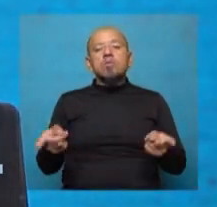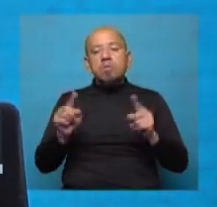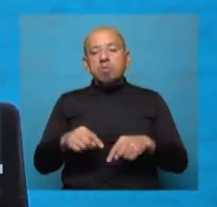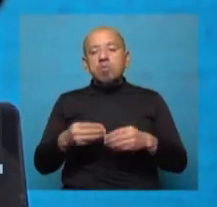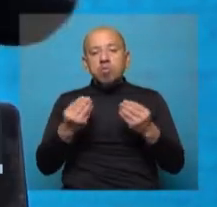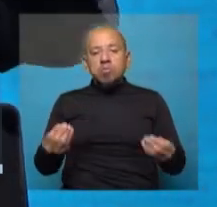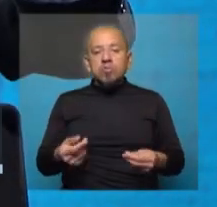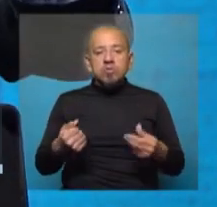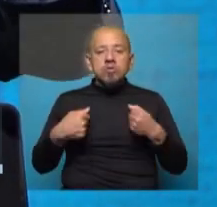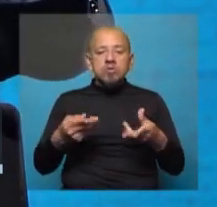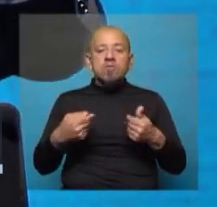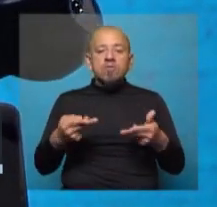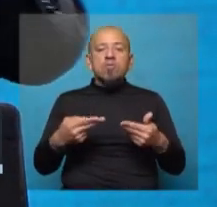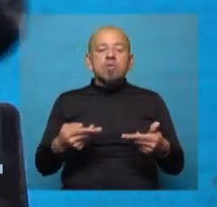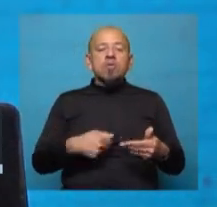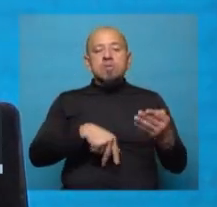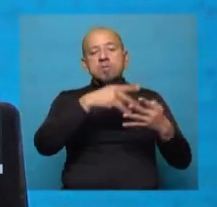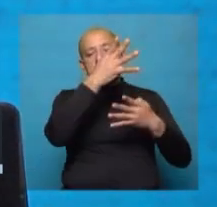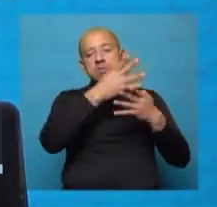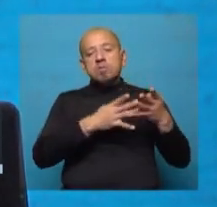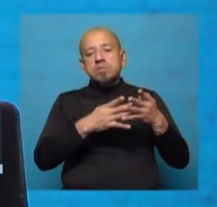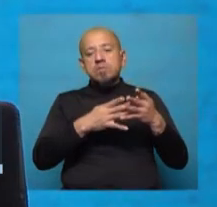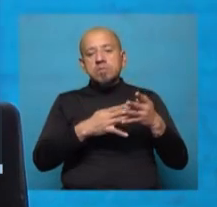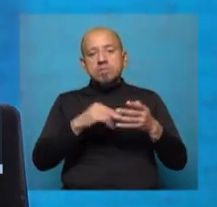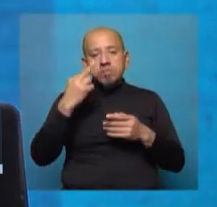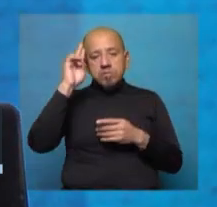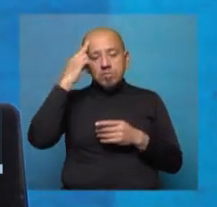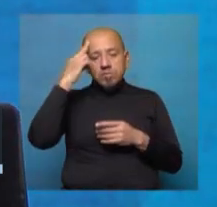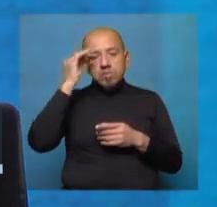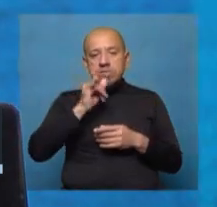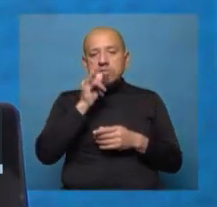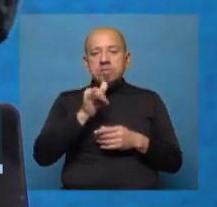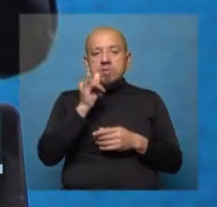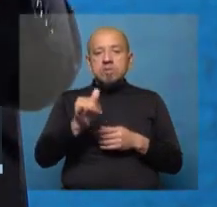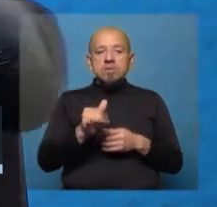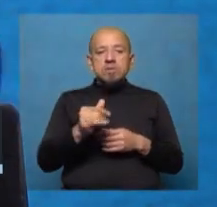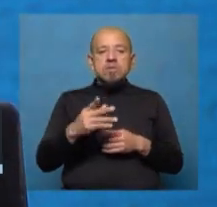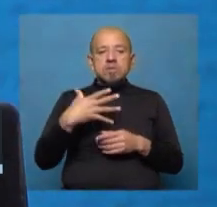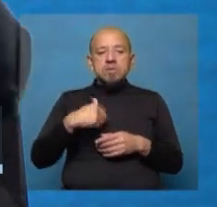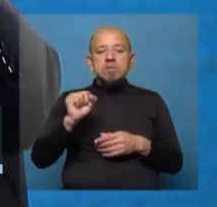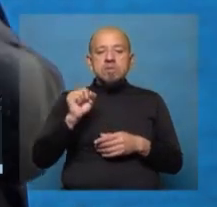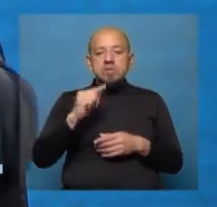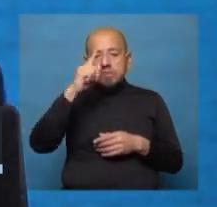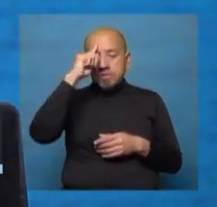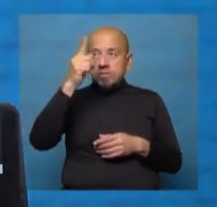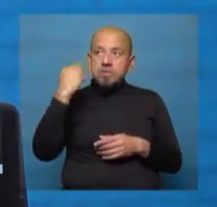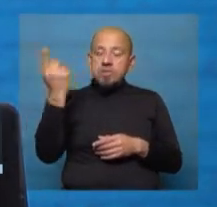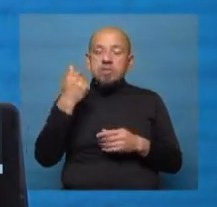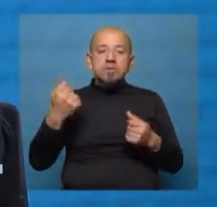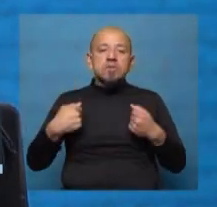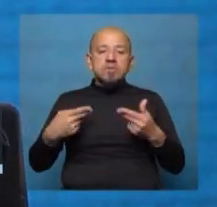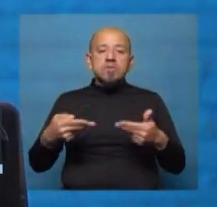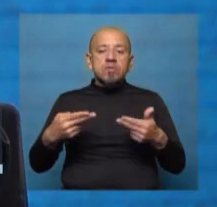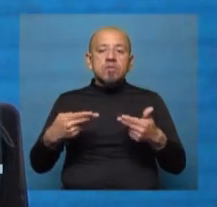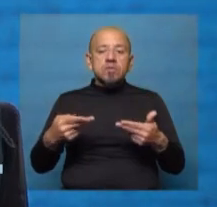atraviesa todos los sectores no y en el caso Uruguay esta anécdota que contas también se suma a otras que en el exterior este el fútbol termina